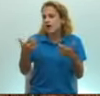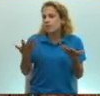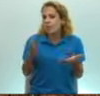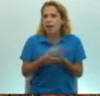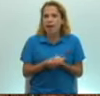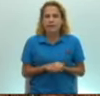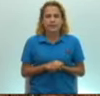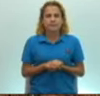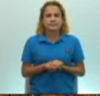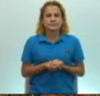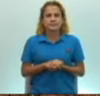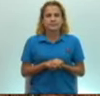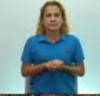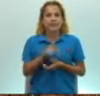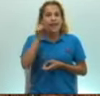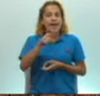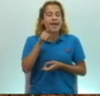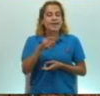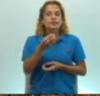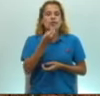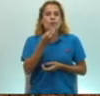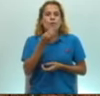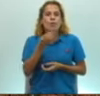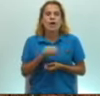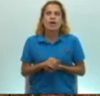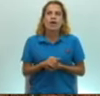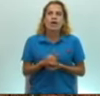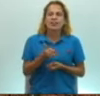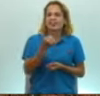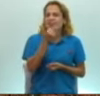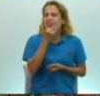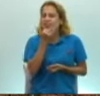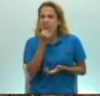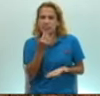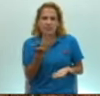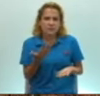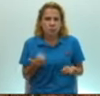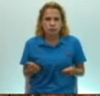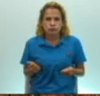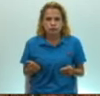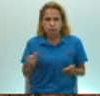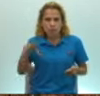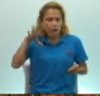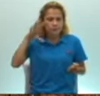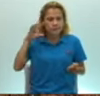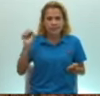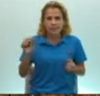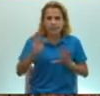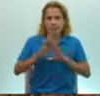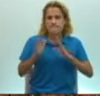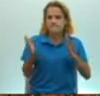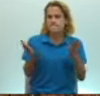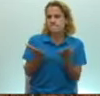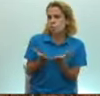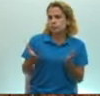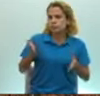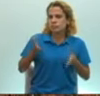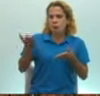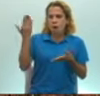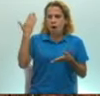con luces y sombras, como le digo yo a veces a mis estudiantes. Y eso pudiera complejizar un poco la historia del mundo antiguo, porque no